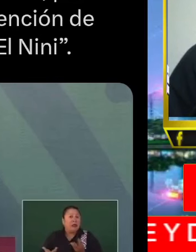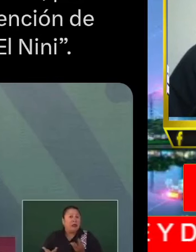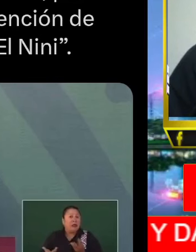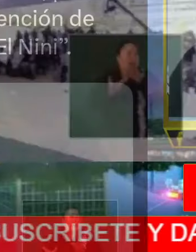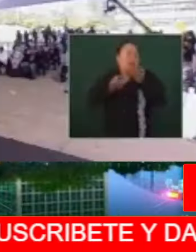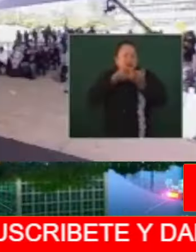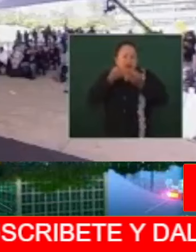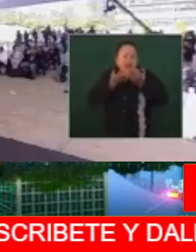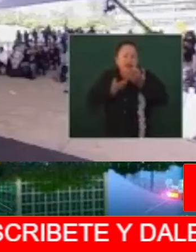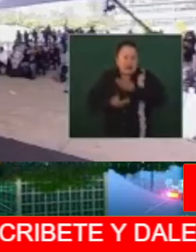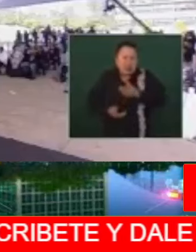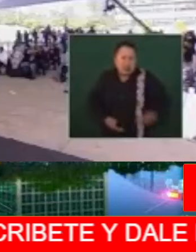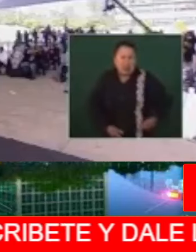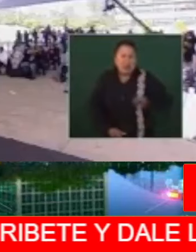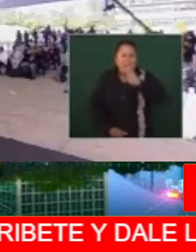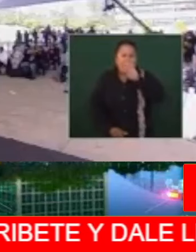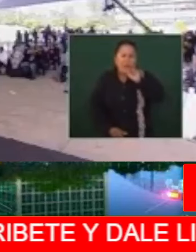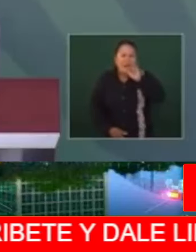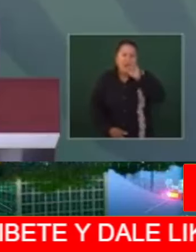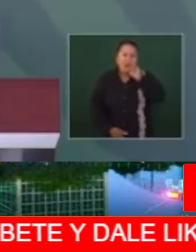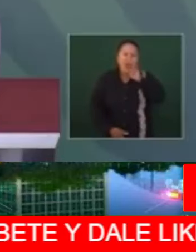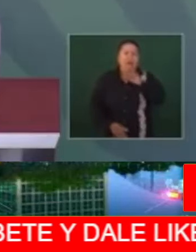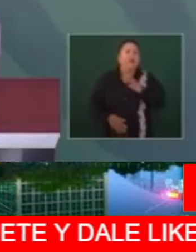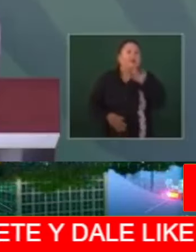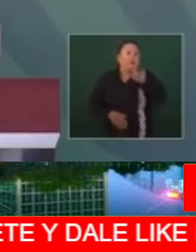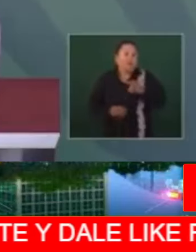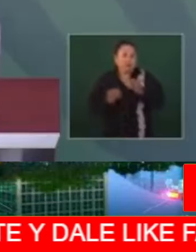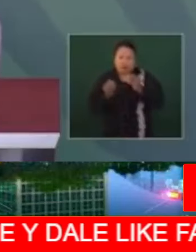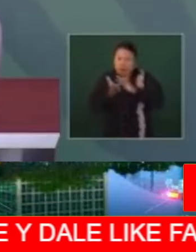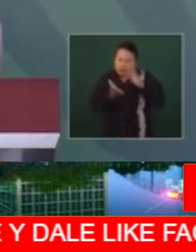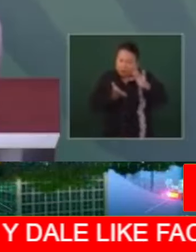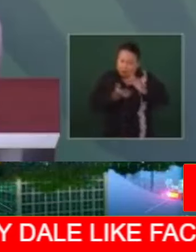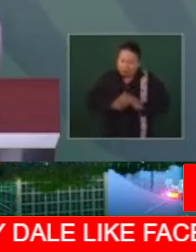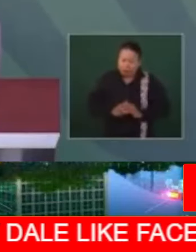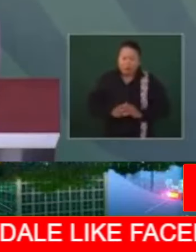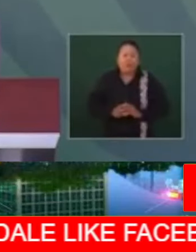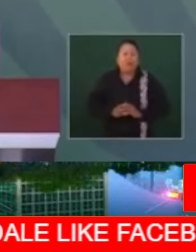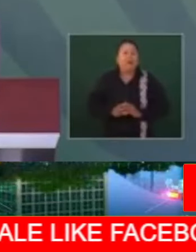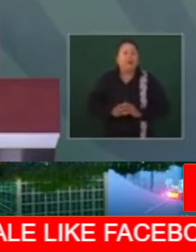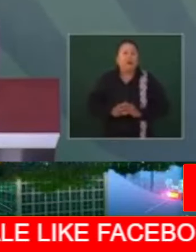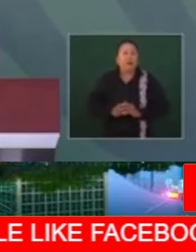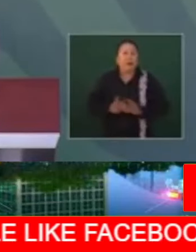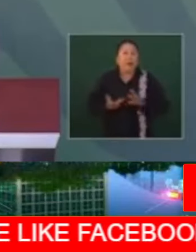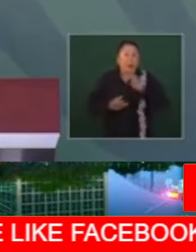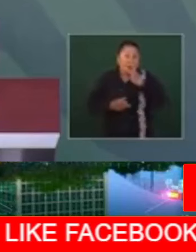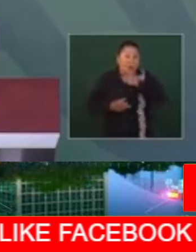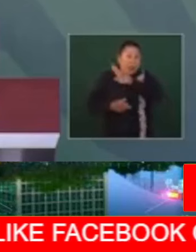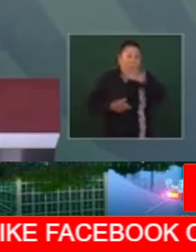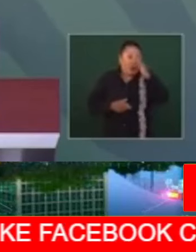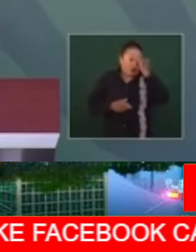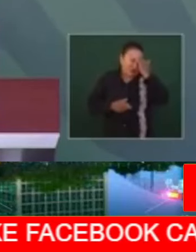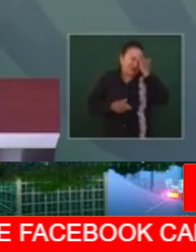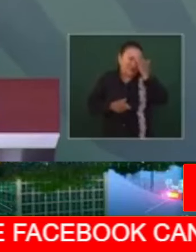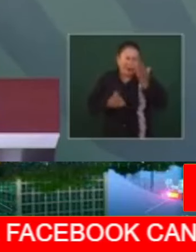al presidente. Le agradecemos la mención, el reconocimiento.